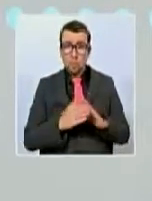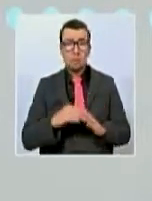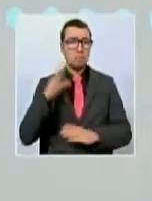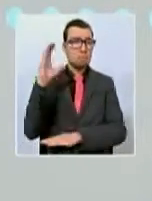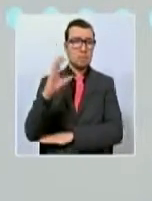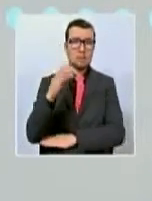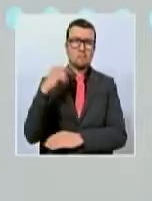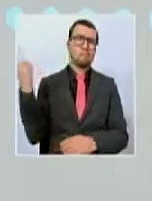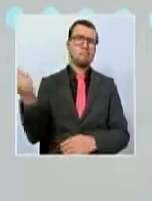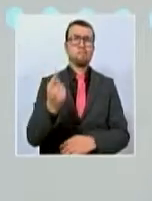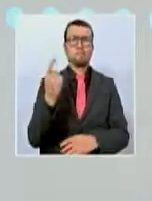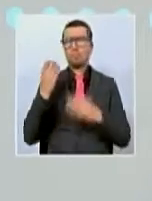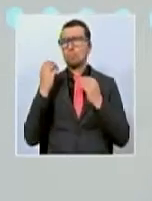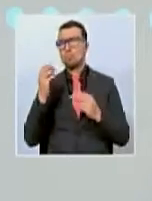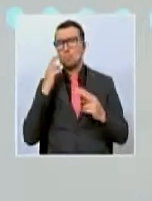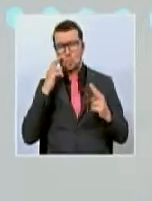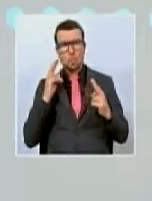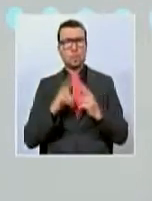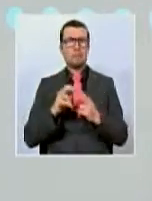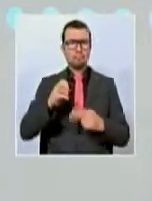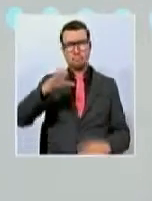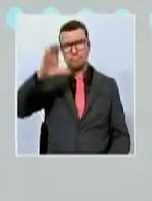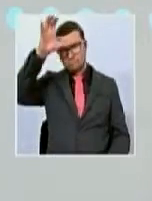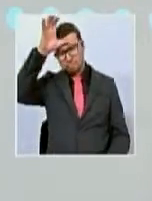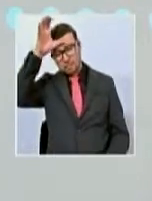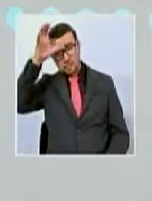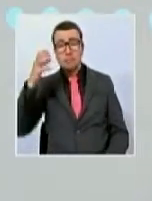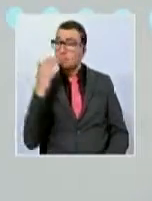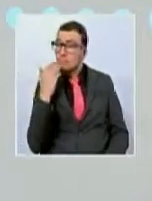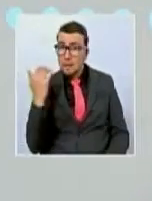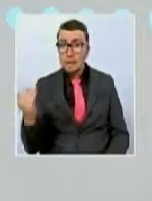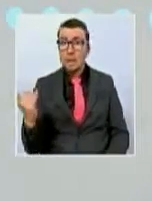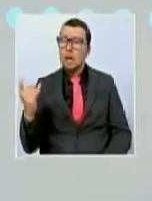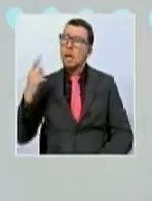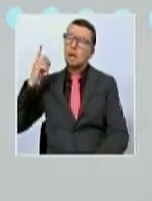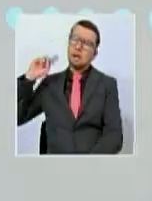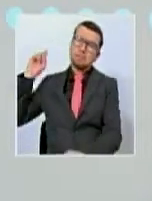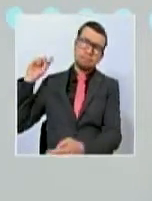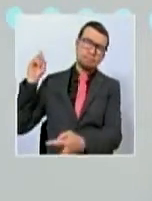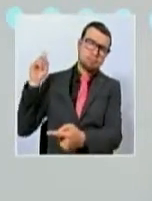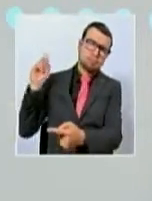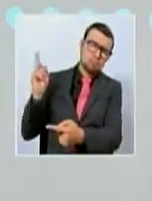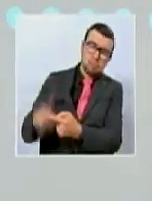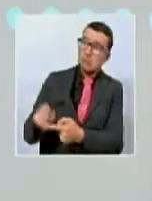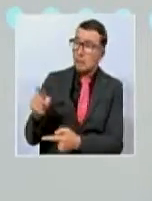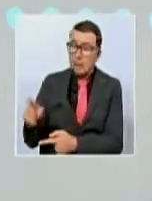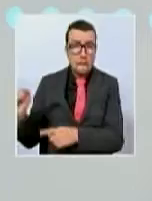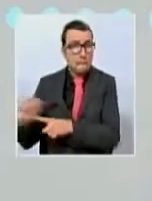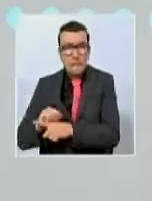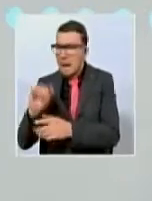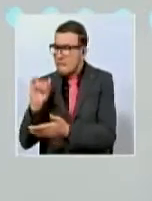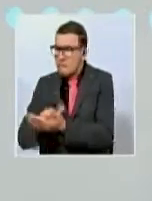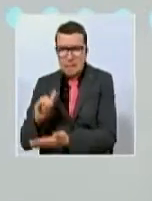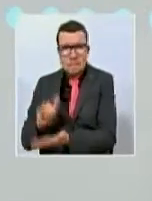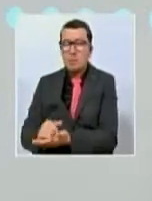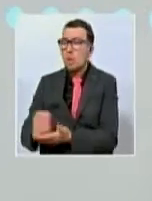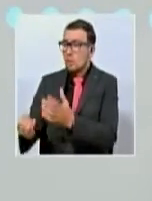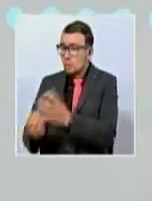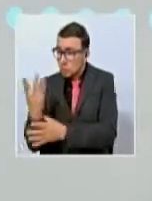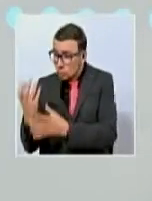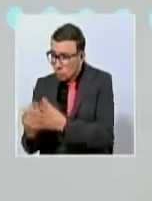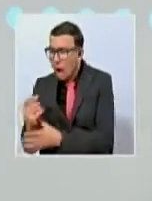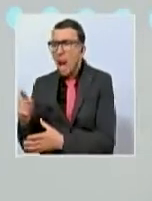conocimiento. Son culturas que por muchas décadas han realmente practicado y tienen toda la sabiduría de esas